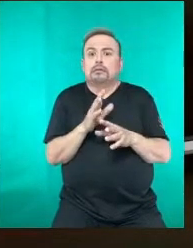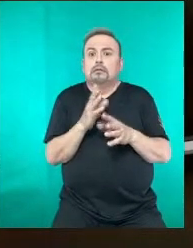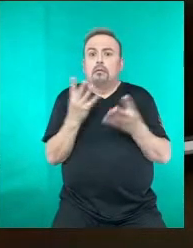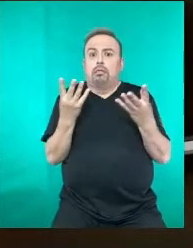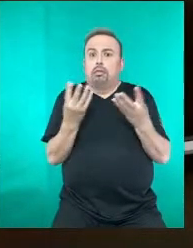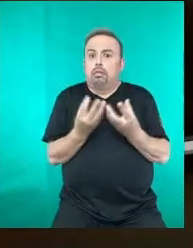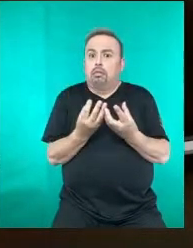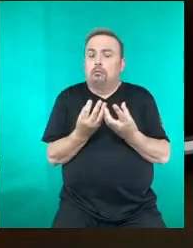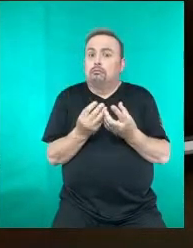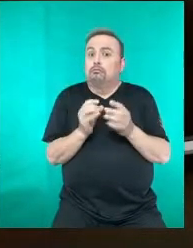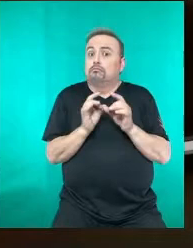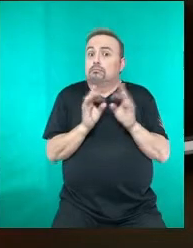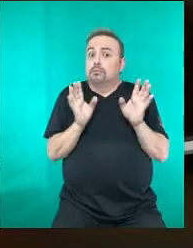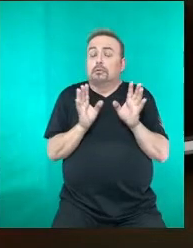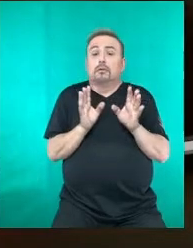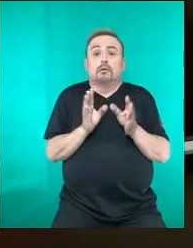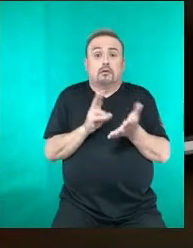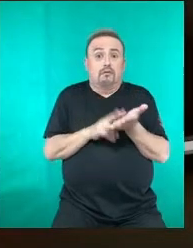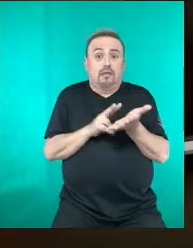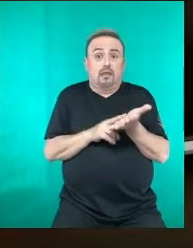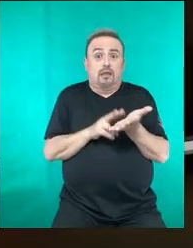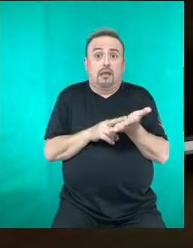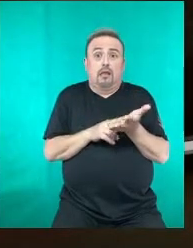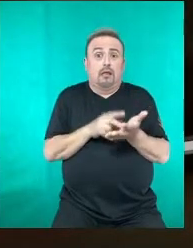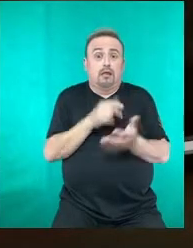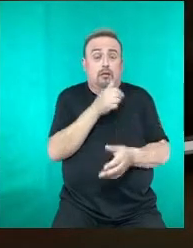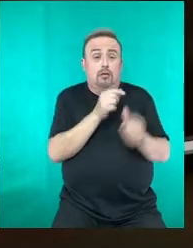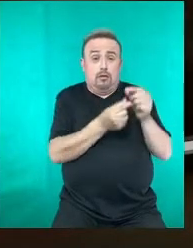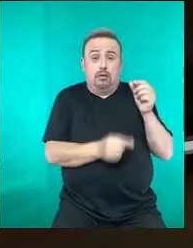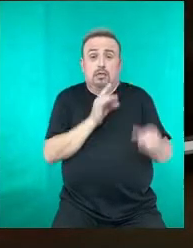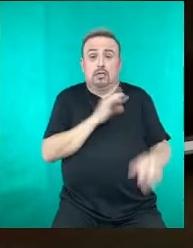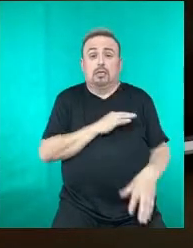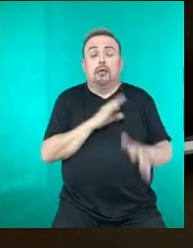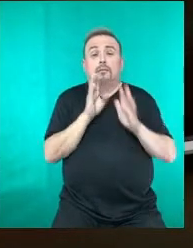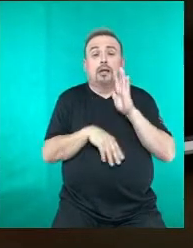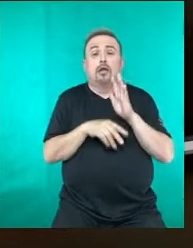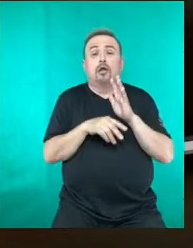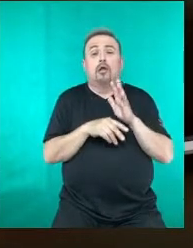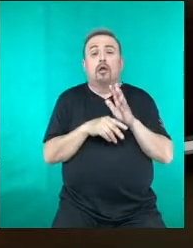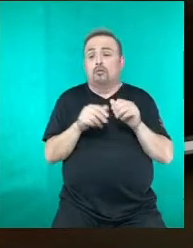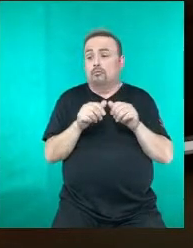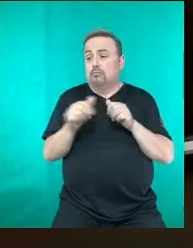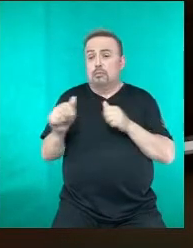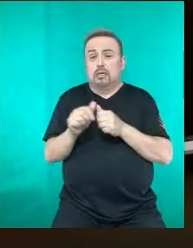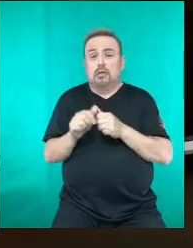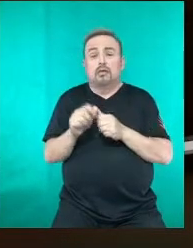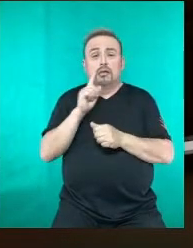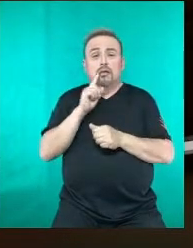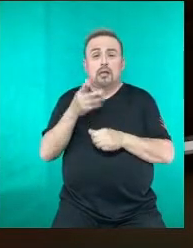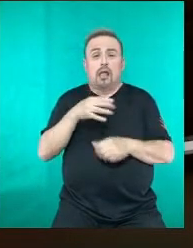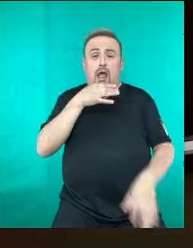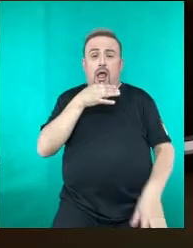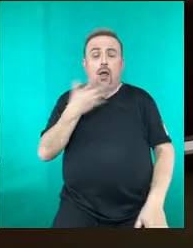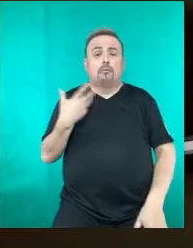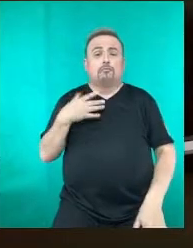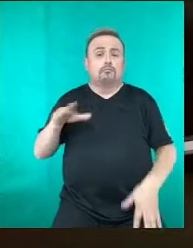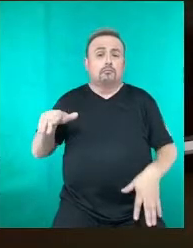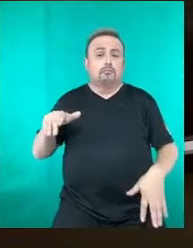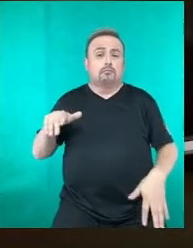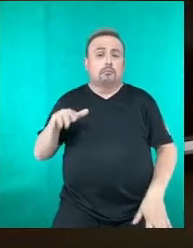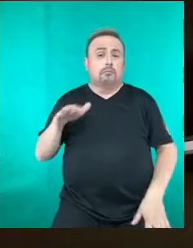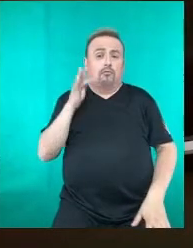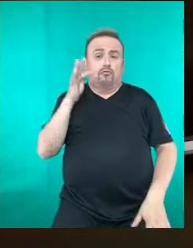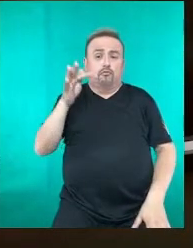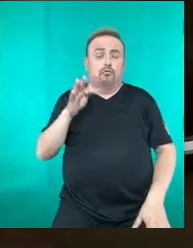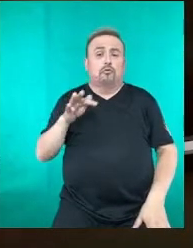verdad es que quedarnos sin agua, como les decía, todo Chile está a menos de 200 kilómetros de la costa. Todo Chile perfectamente podría abastecerse el día de mañana, en